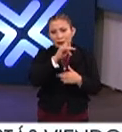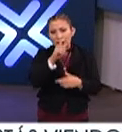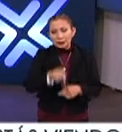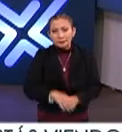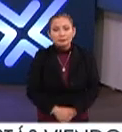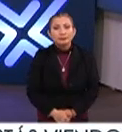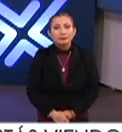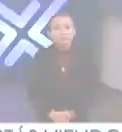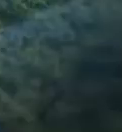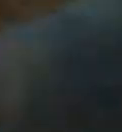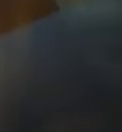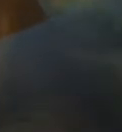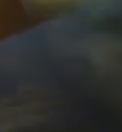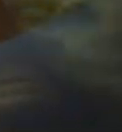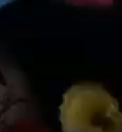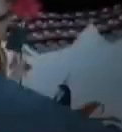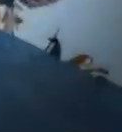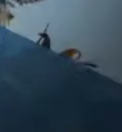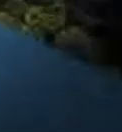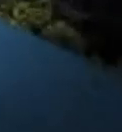Interfaz.